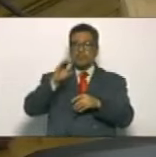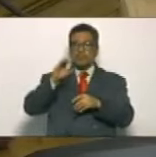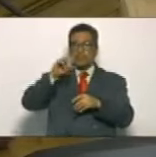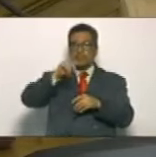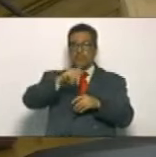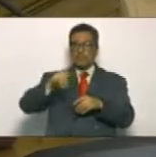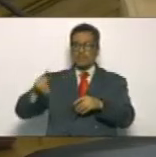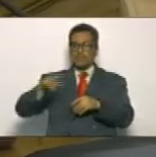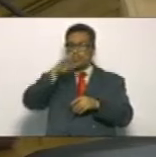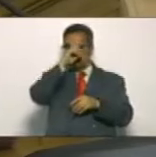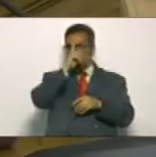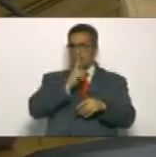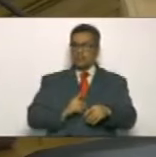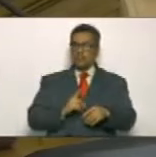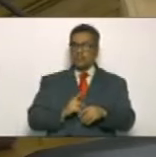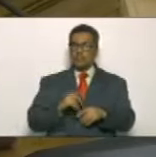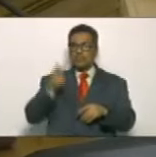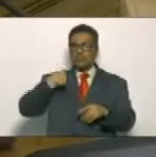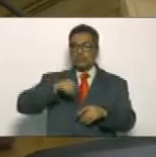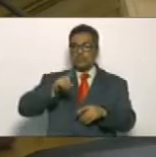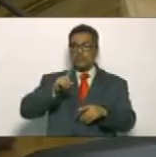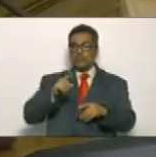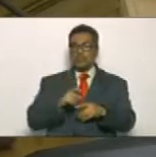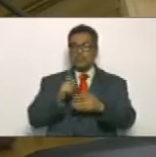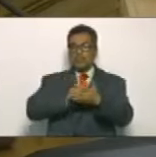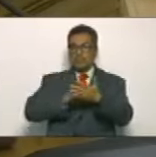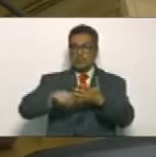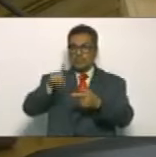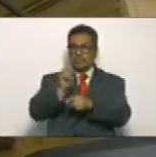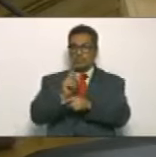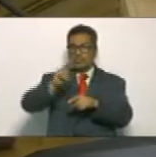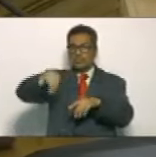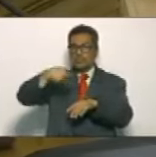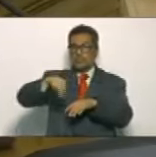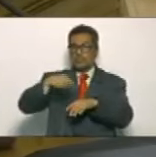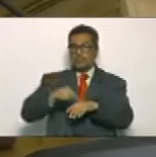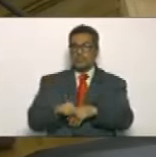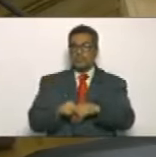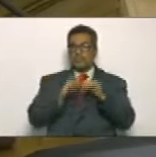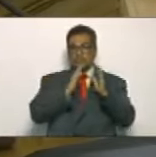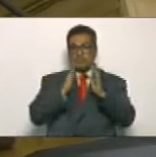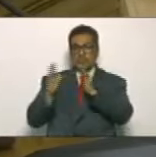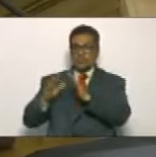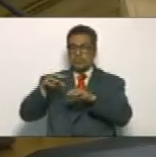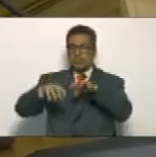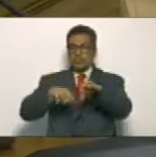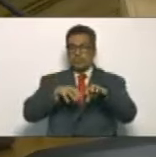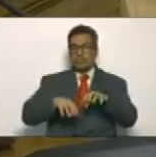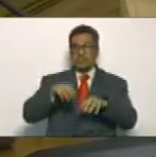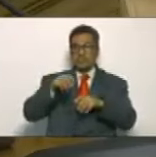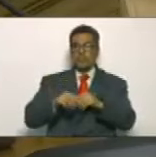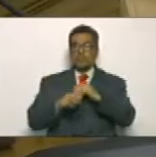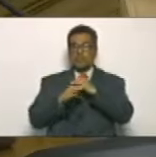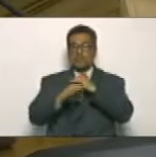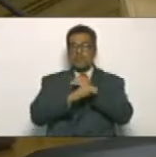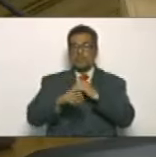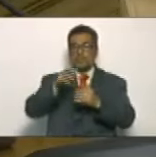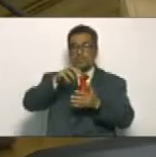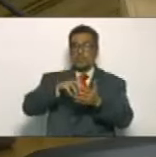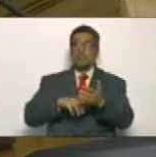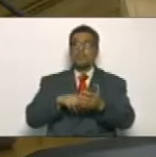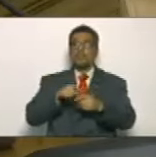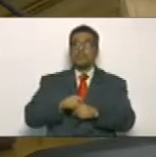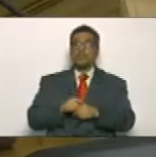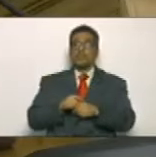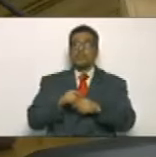las Personas con Discapacidad debe disponer un registro único nacional, organizado por Estado, municipio y parroquia, con el